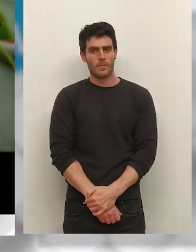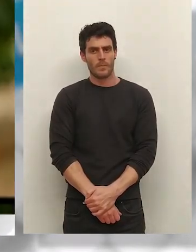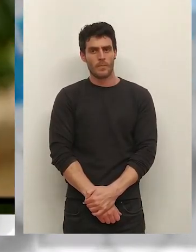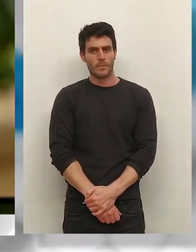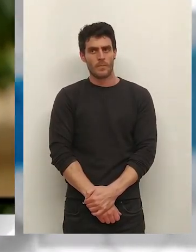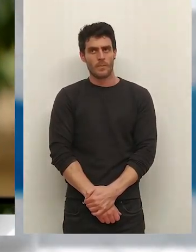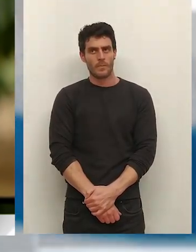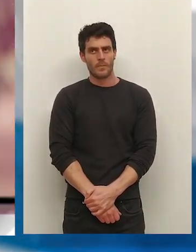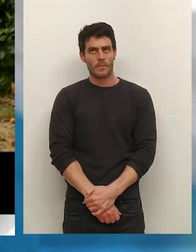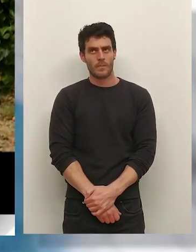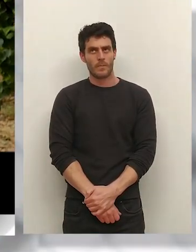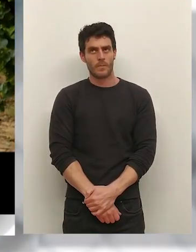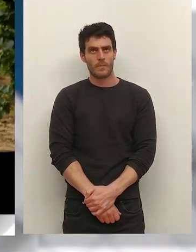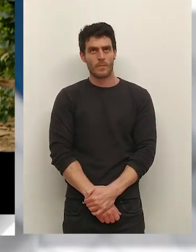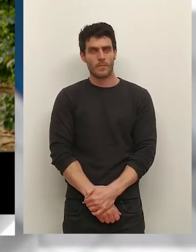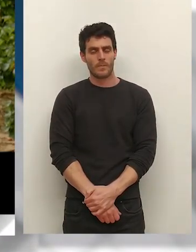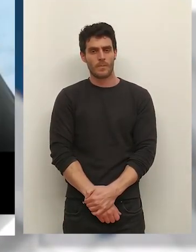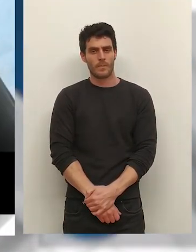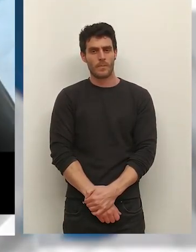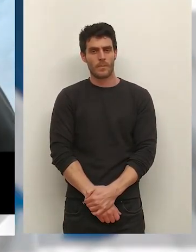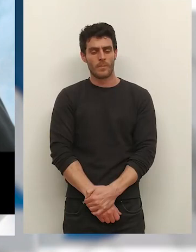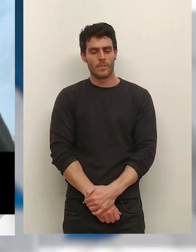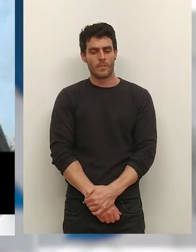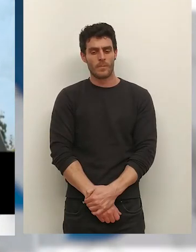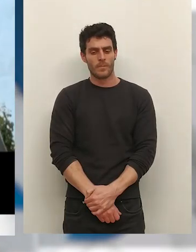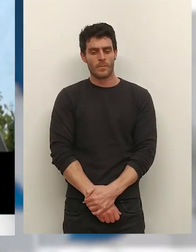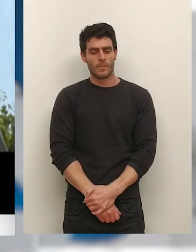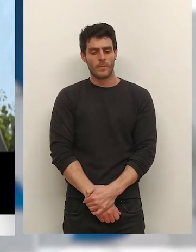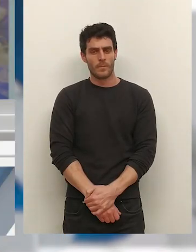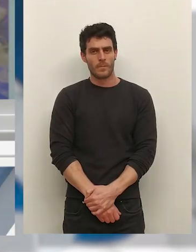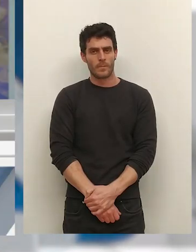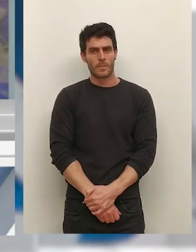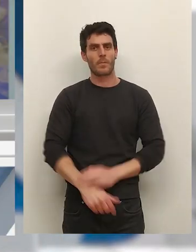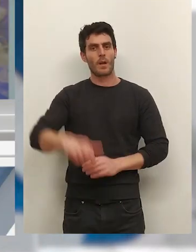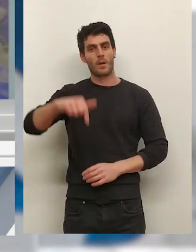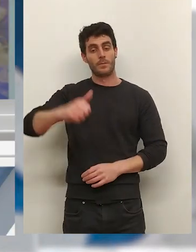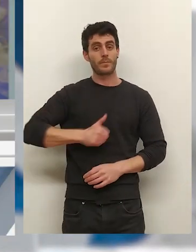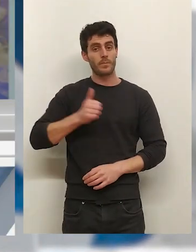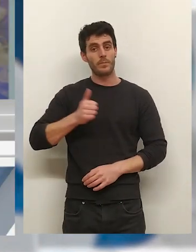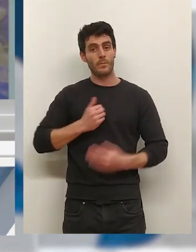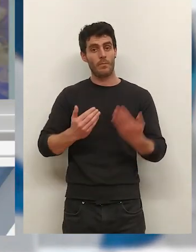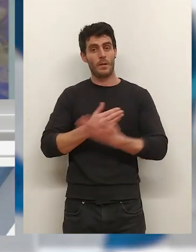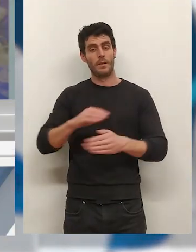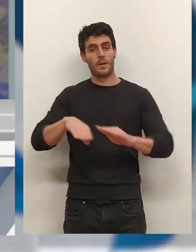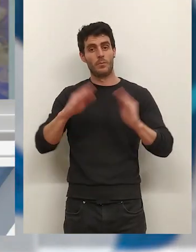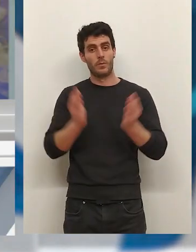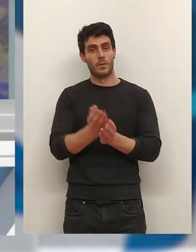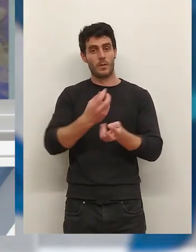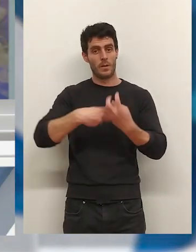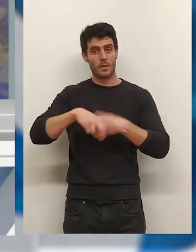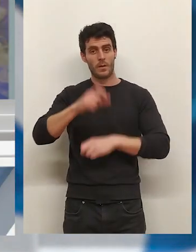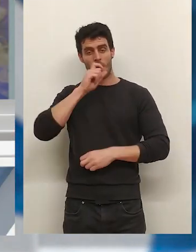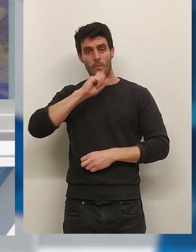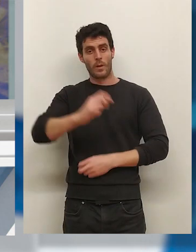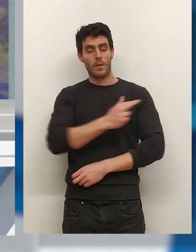buen seguro agrario que garantice tu tranquilidad. Agroseguro. Trabaja sobre seguro. Hoy, aprovechando el Día Mundial del